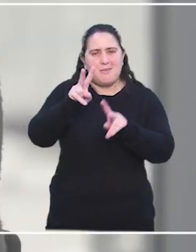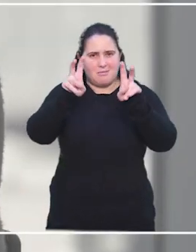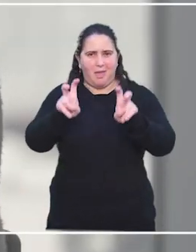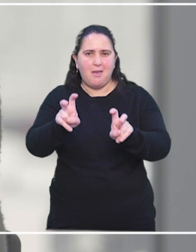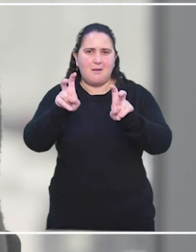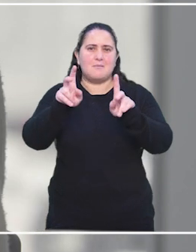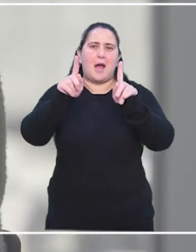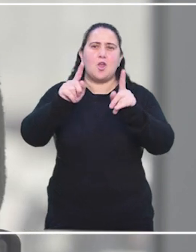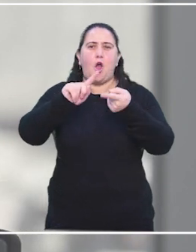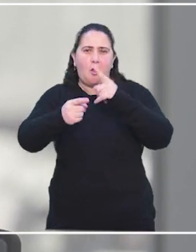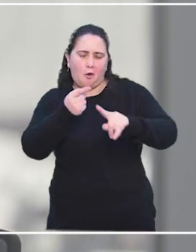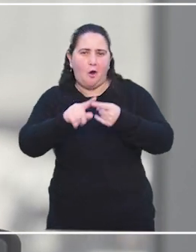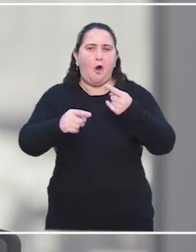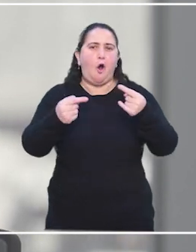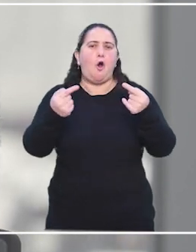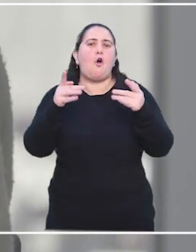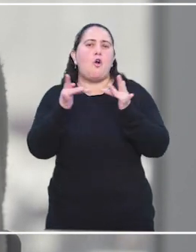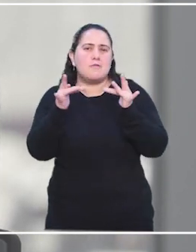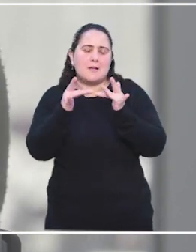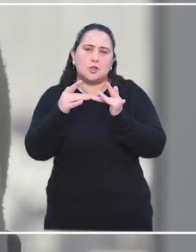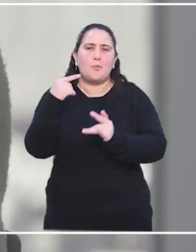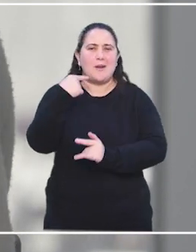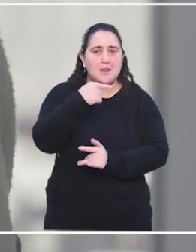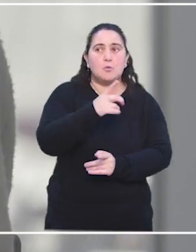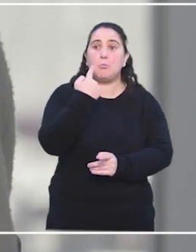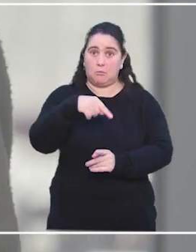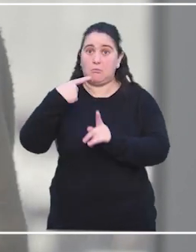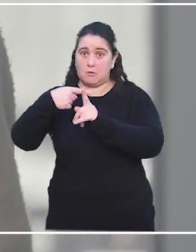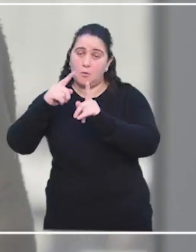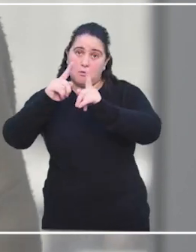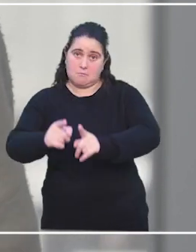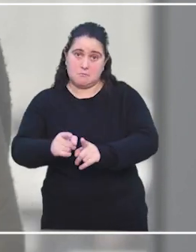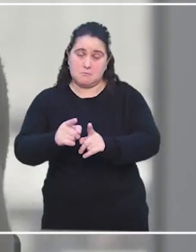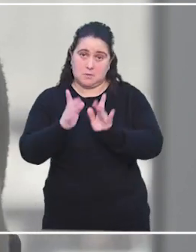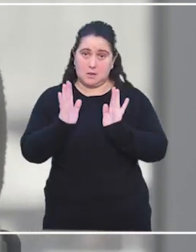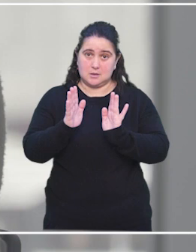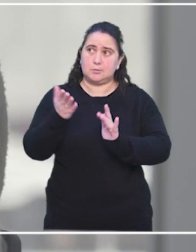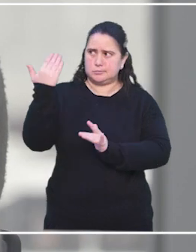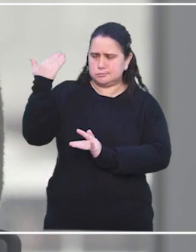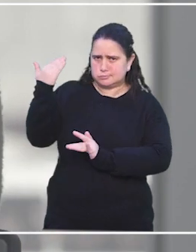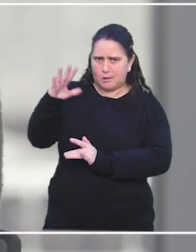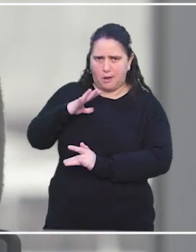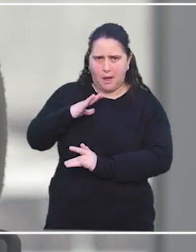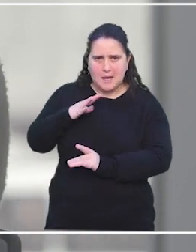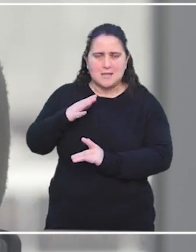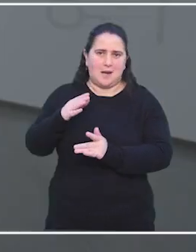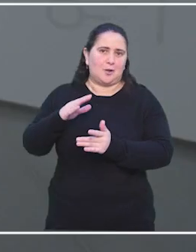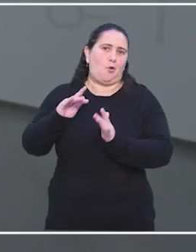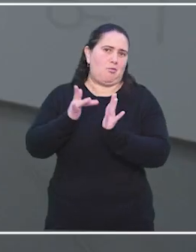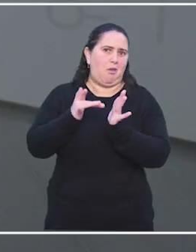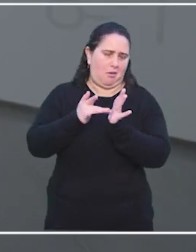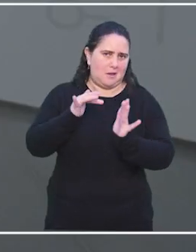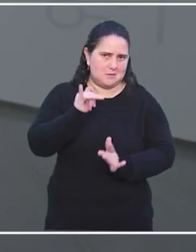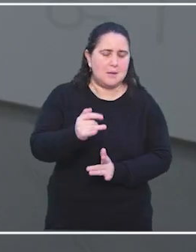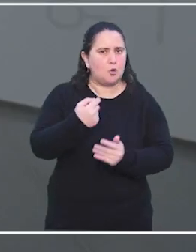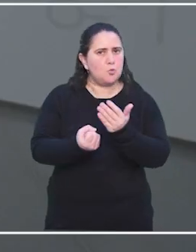temas, de las interacciones más negativas, pero también positivas, que ya hemos tenido desde hace mucho tiempo en el mundo digital. Pero hay